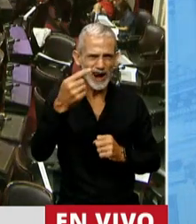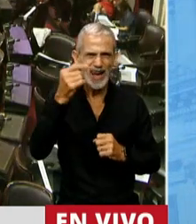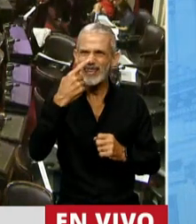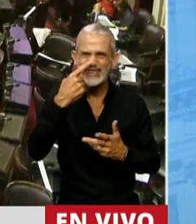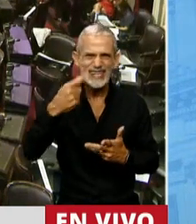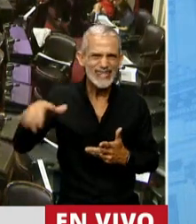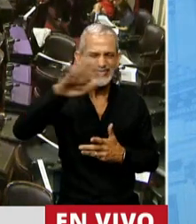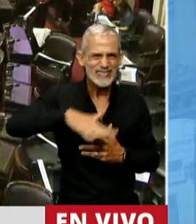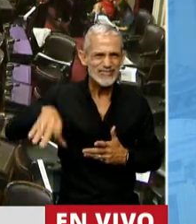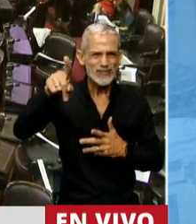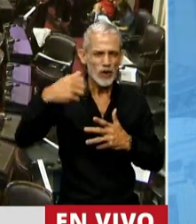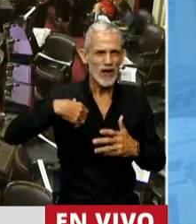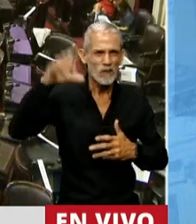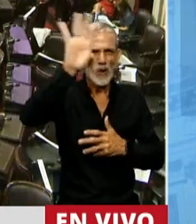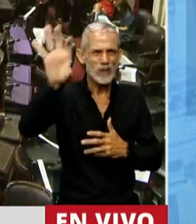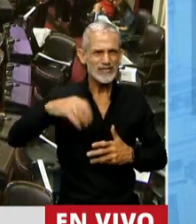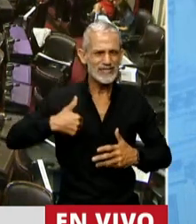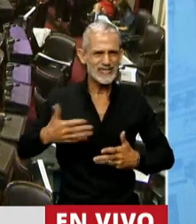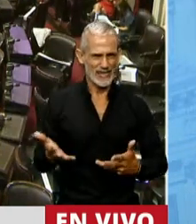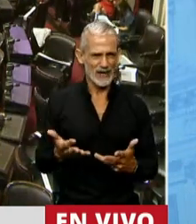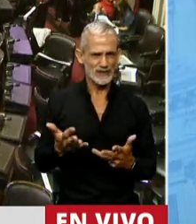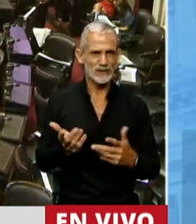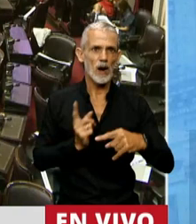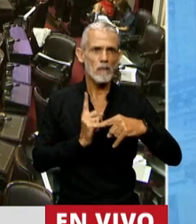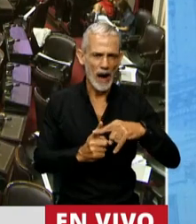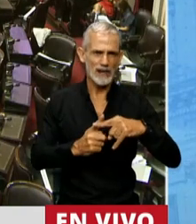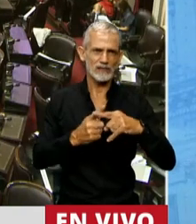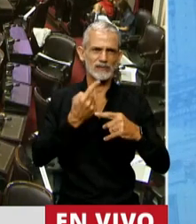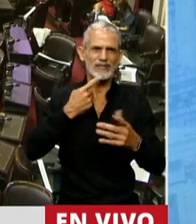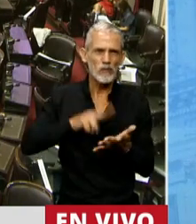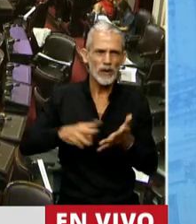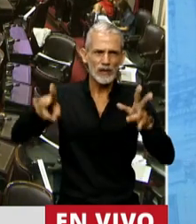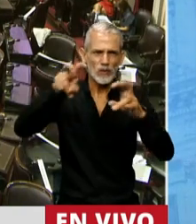del conjunto de las provincias argentinas, que sumado al pacto fiscal